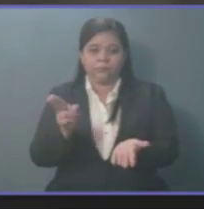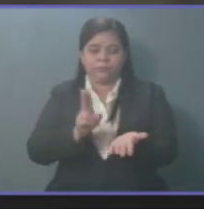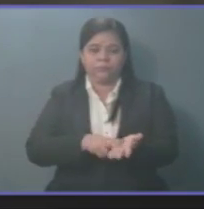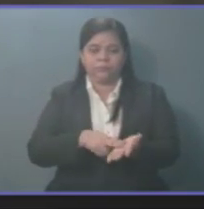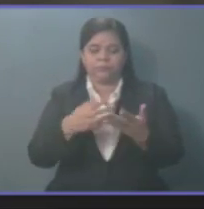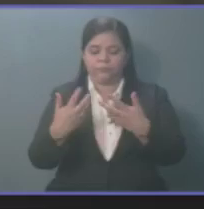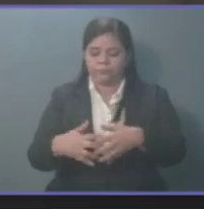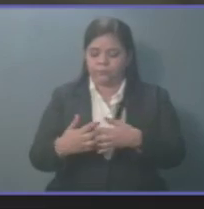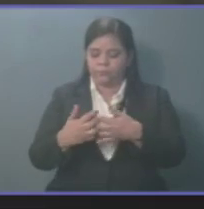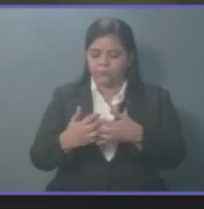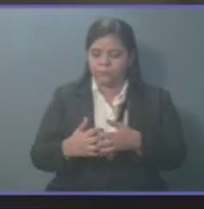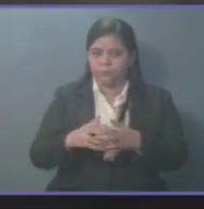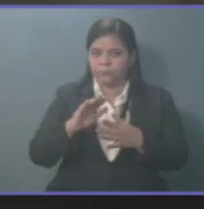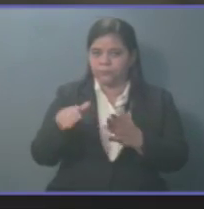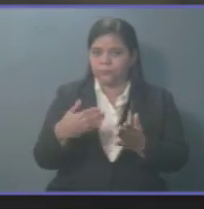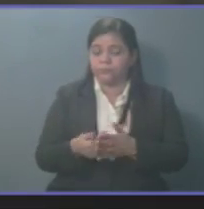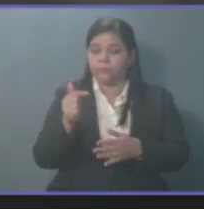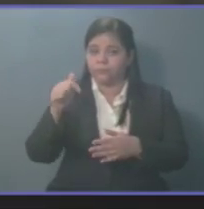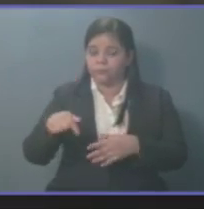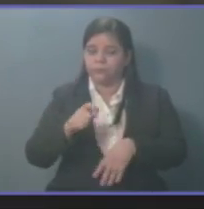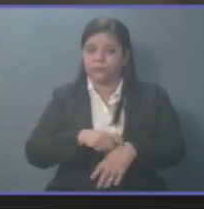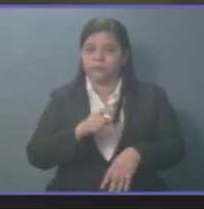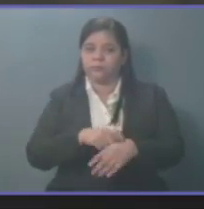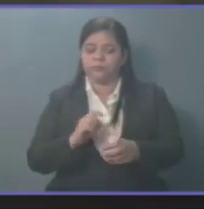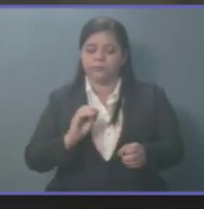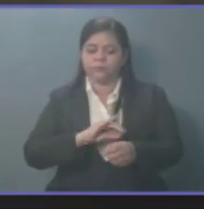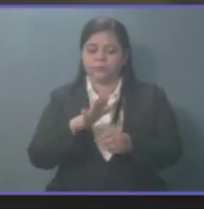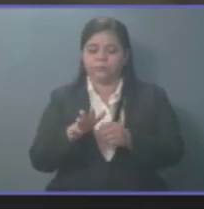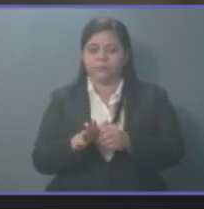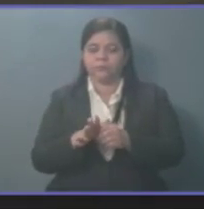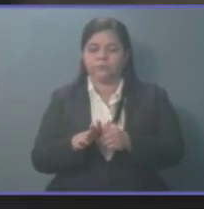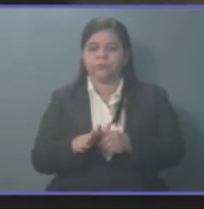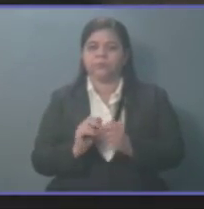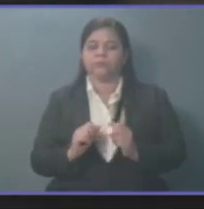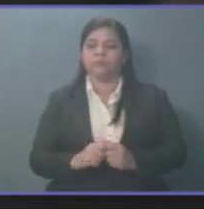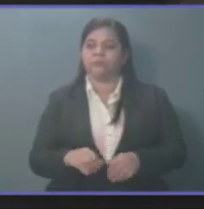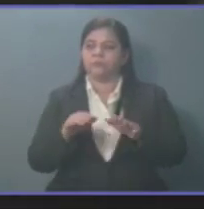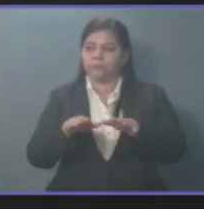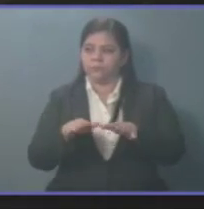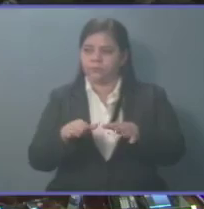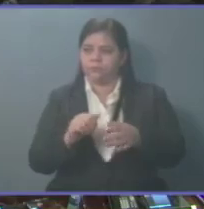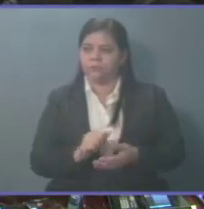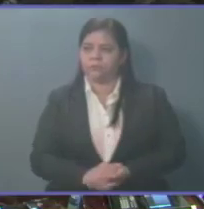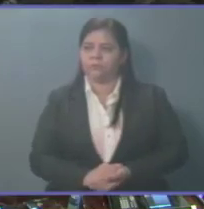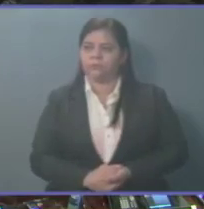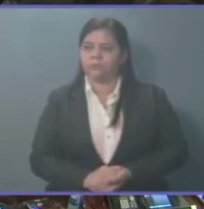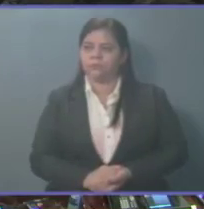registro de locales ante la pandemia por COVID-19. Presidente, gracias.